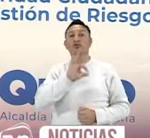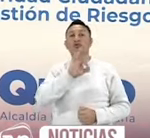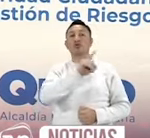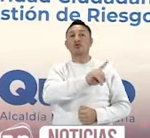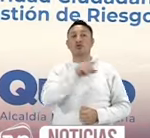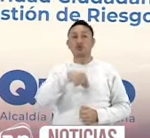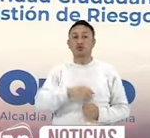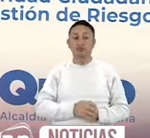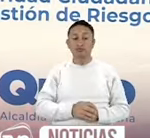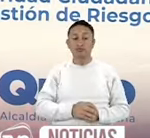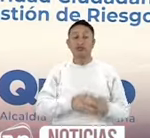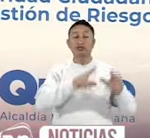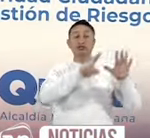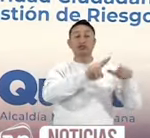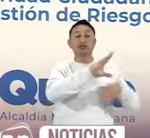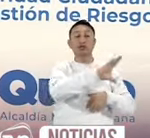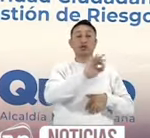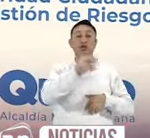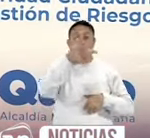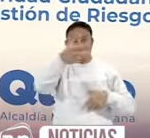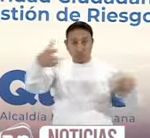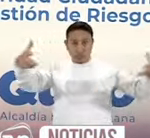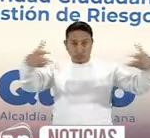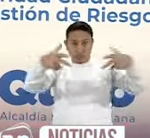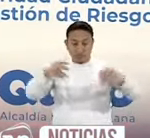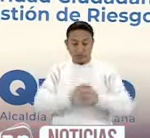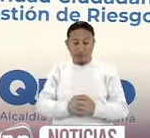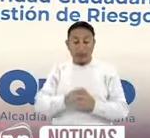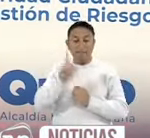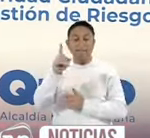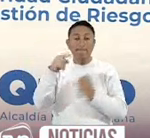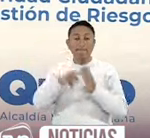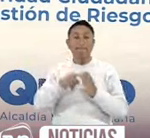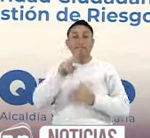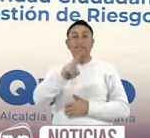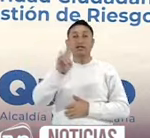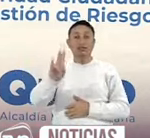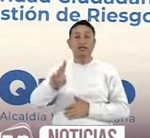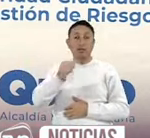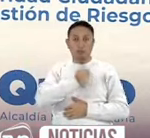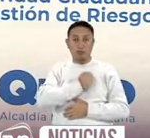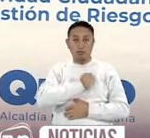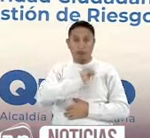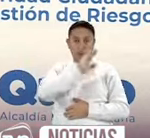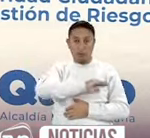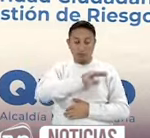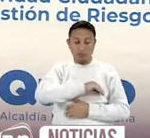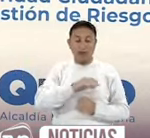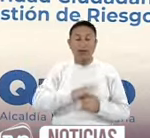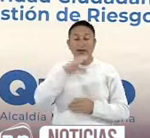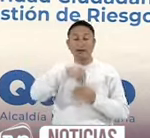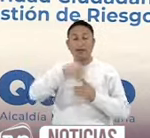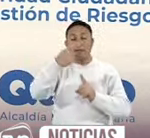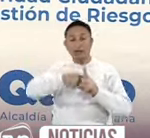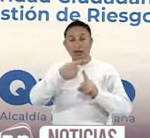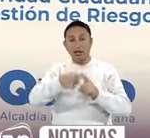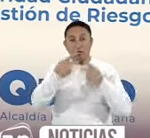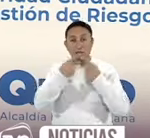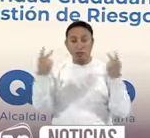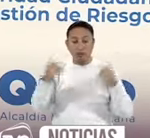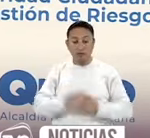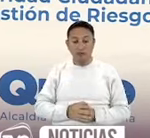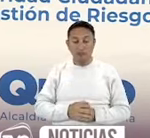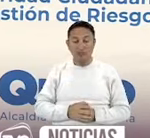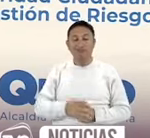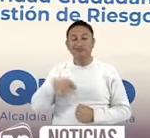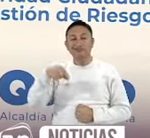750 cámaras, pero aparte de eso tenemos cerca de 1027 cámaras municipales que se encuentran, por ejemplo, en mercados, en espacios públicos, que se encuentran también en el sistema